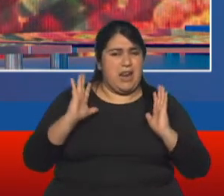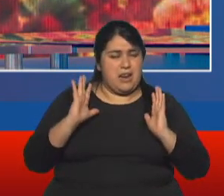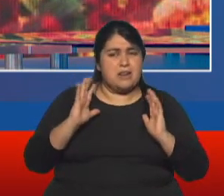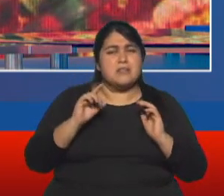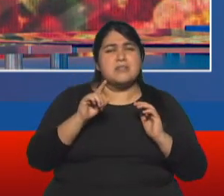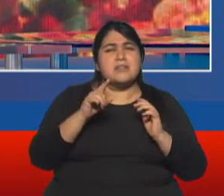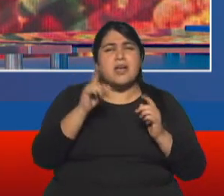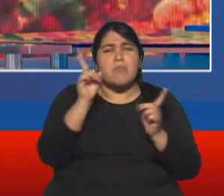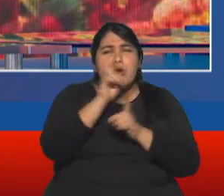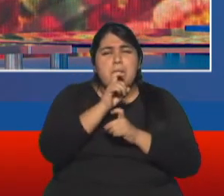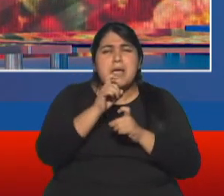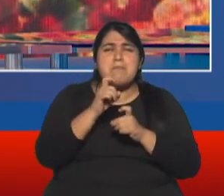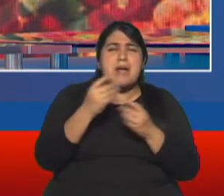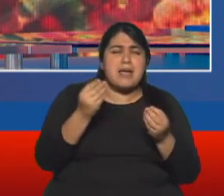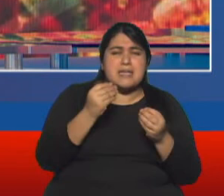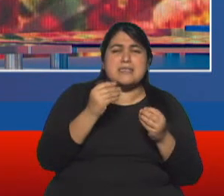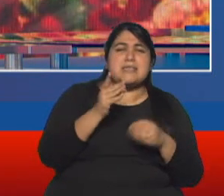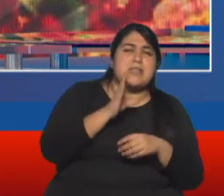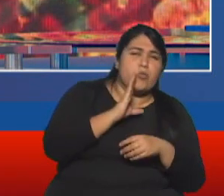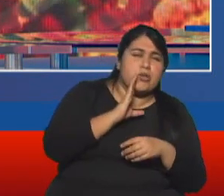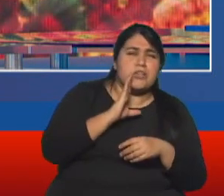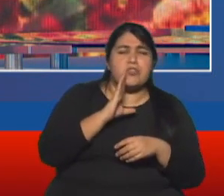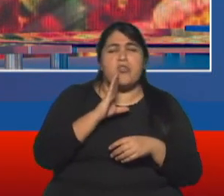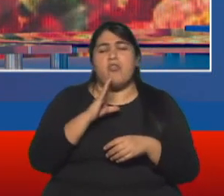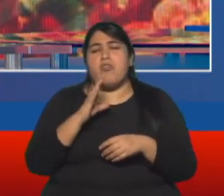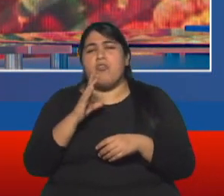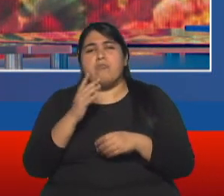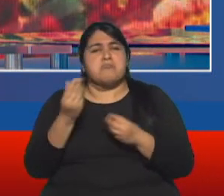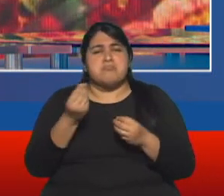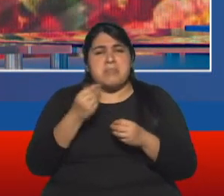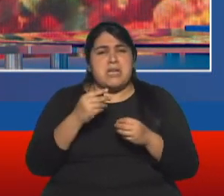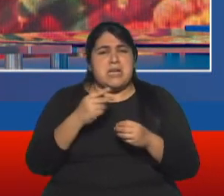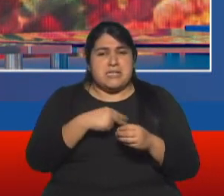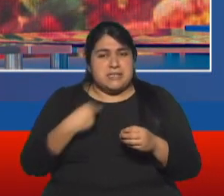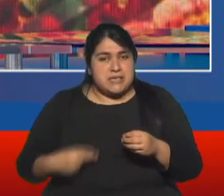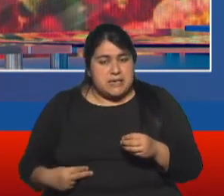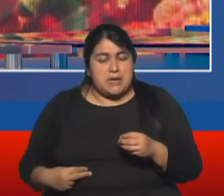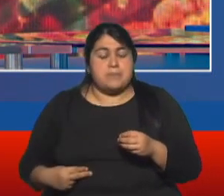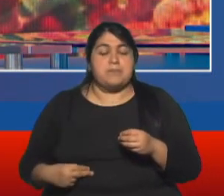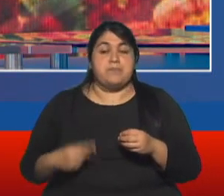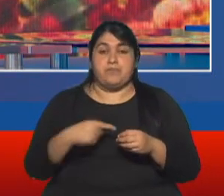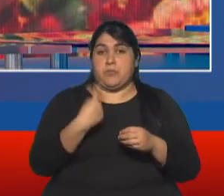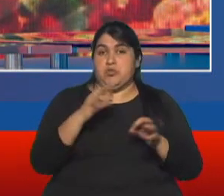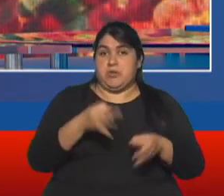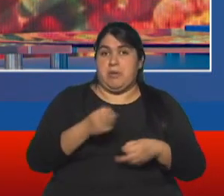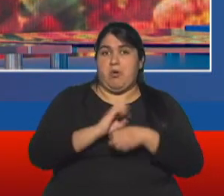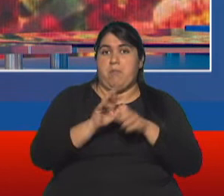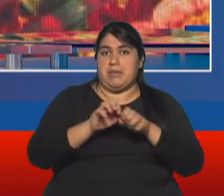estas dimensiones juntas que se dan entre China y Estados Unidos, ¿hasta dónde? Porque la impresión que uno tiene es que con la pandemia cambió mucho esto,